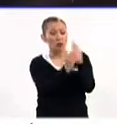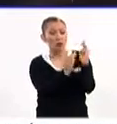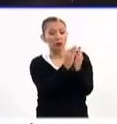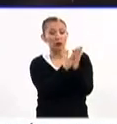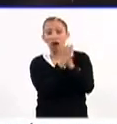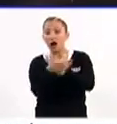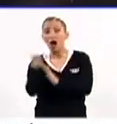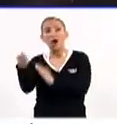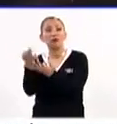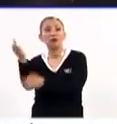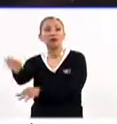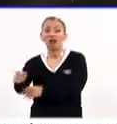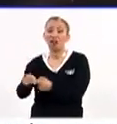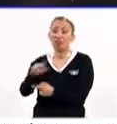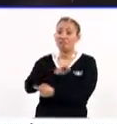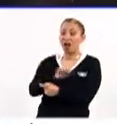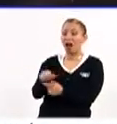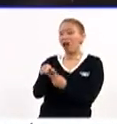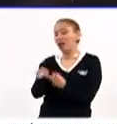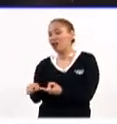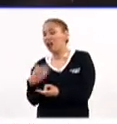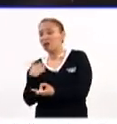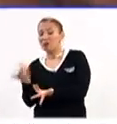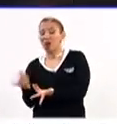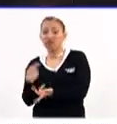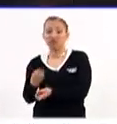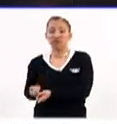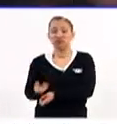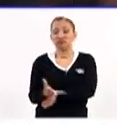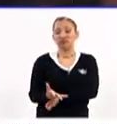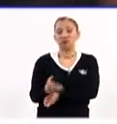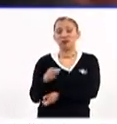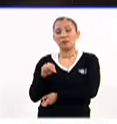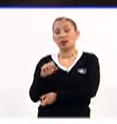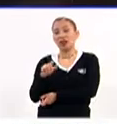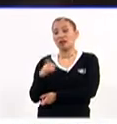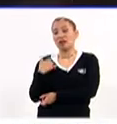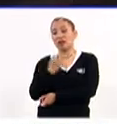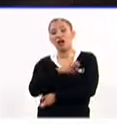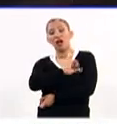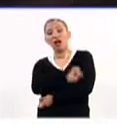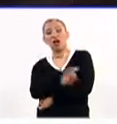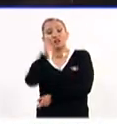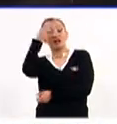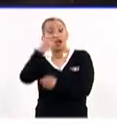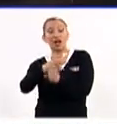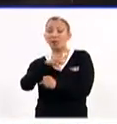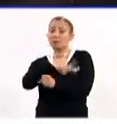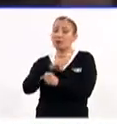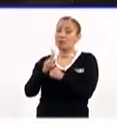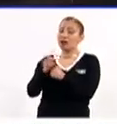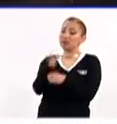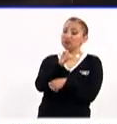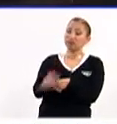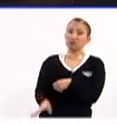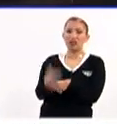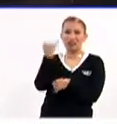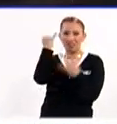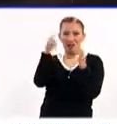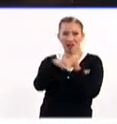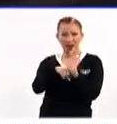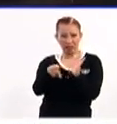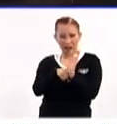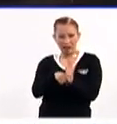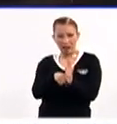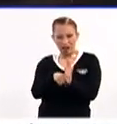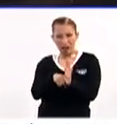se convierte en la traidora, se convierte en la malinchista, en aquella que prefiere al extranjero sobre su propio país, que es la visión negativa